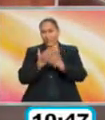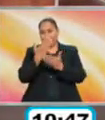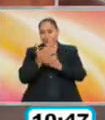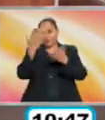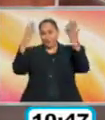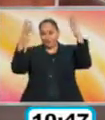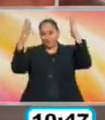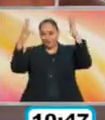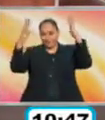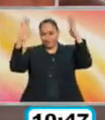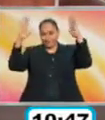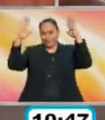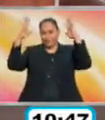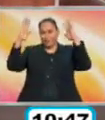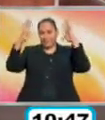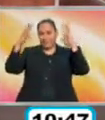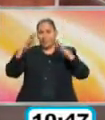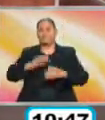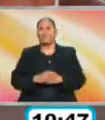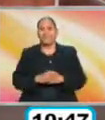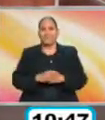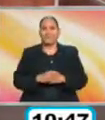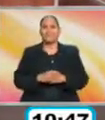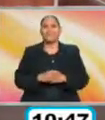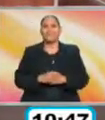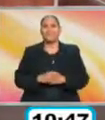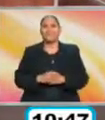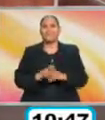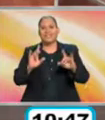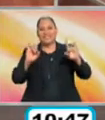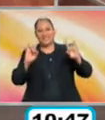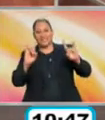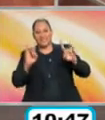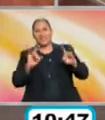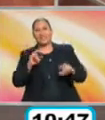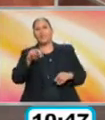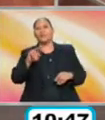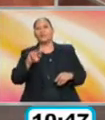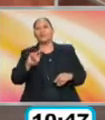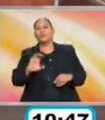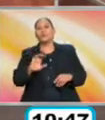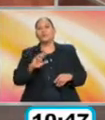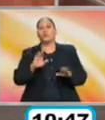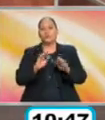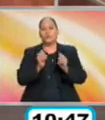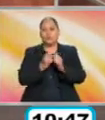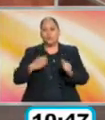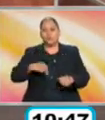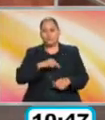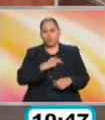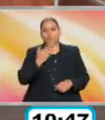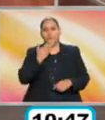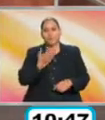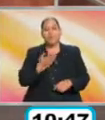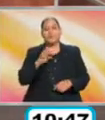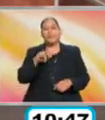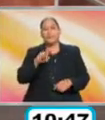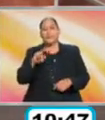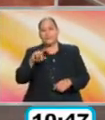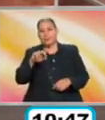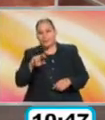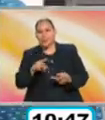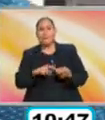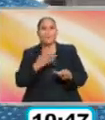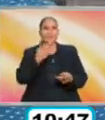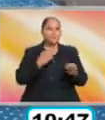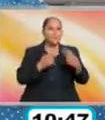semana en tus ciudades. Así es. Nuk con nosotros. ¿Cómo están, muchachos? Bien. Enrique, bienvenido. Y